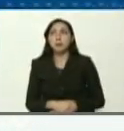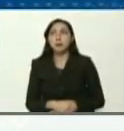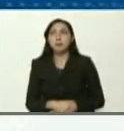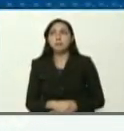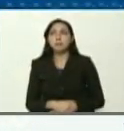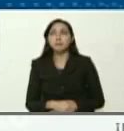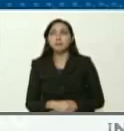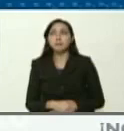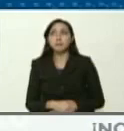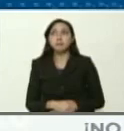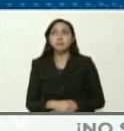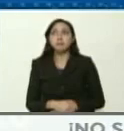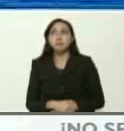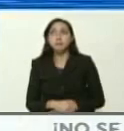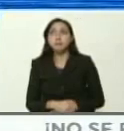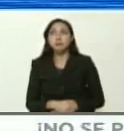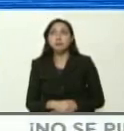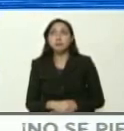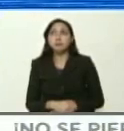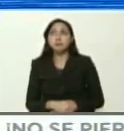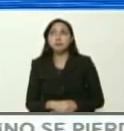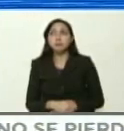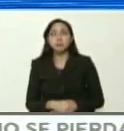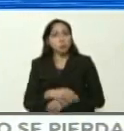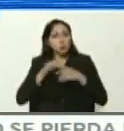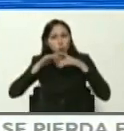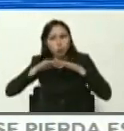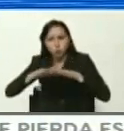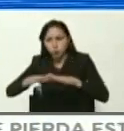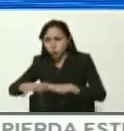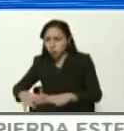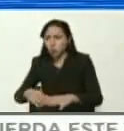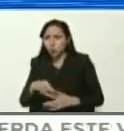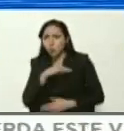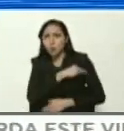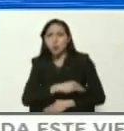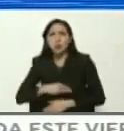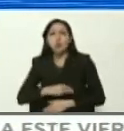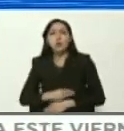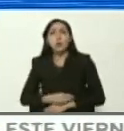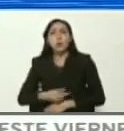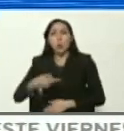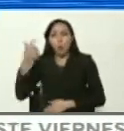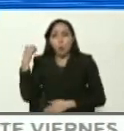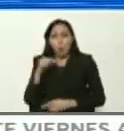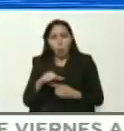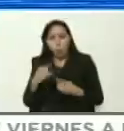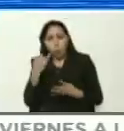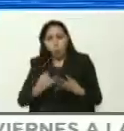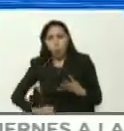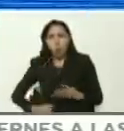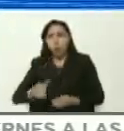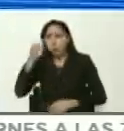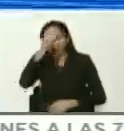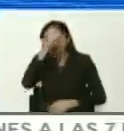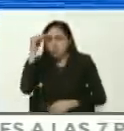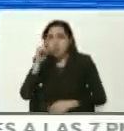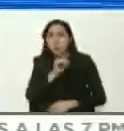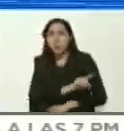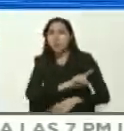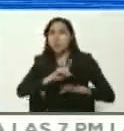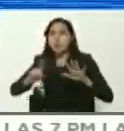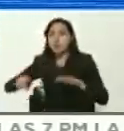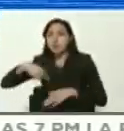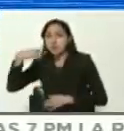Venezuela, somos Venezuela, desplegado. El fin de semana, sábado 15, domingo 16, va a haber